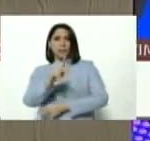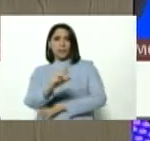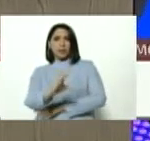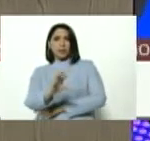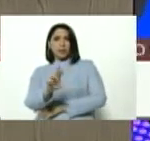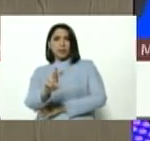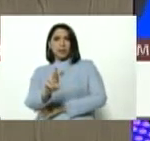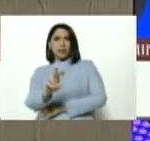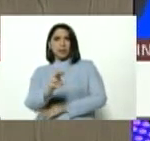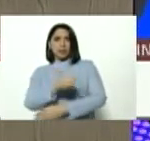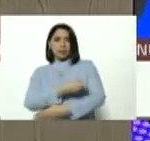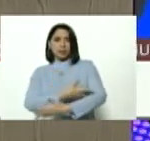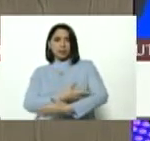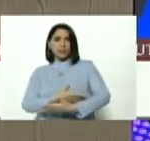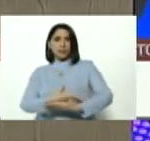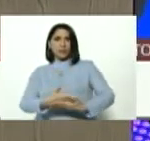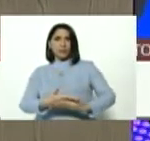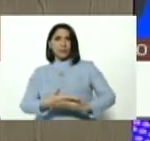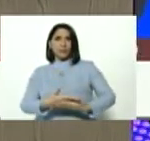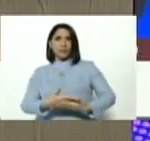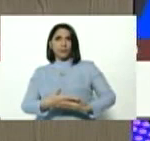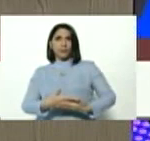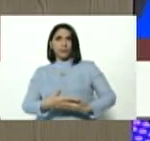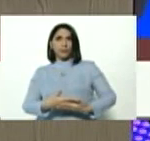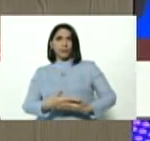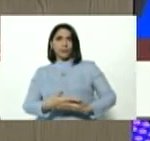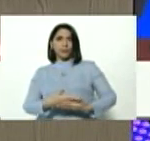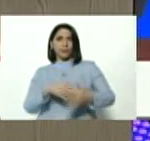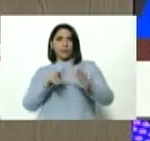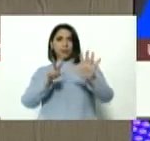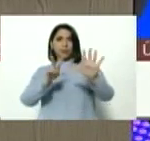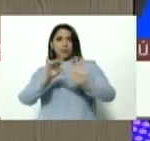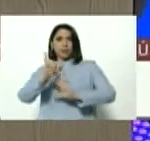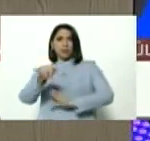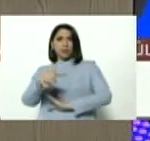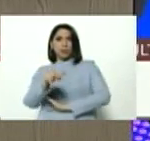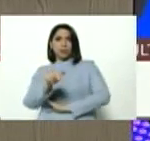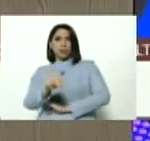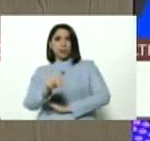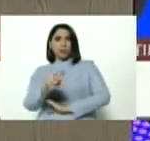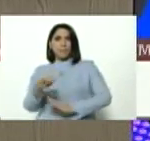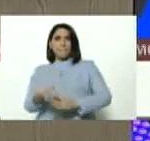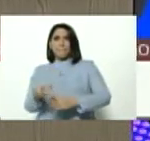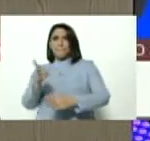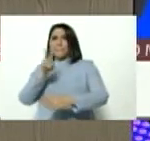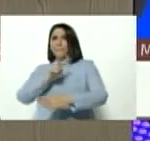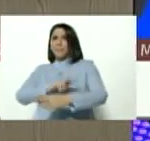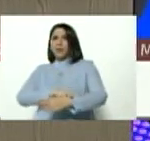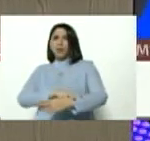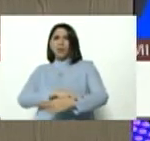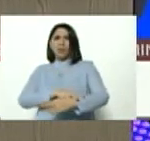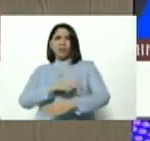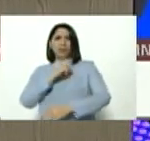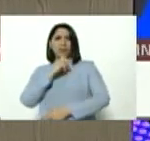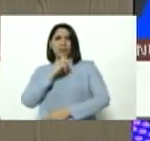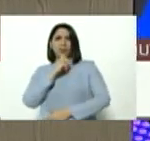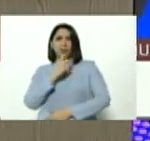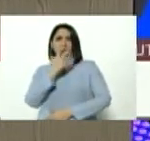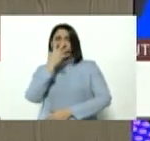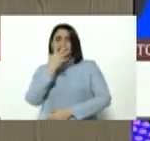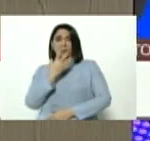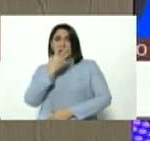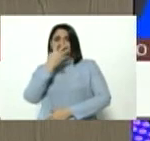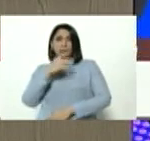se le tomó muestra para PCR. El 7 de junio su condición empeora, insuficiencia respiratoria grave,